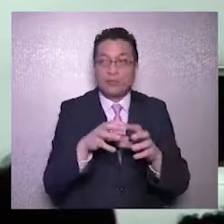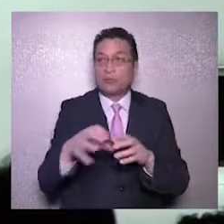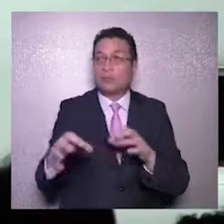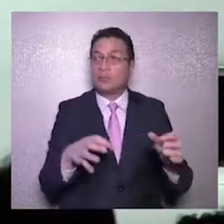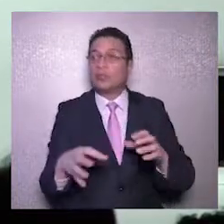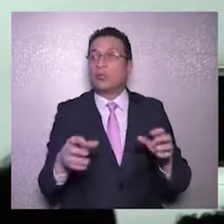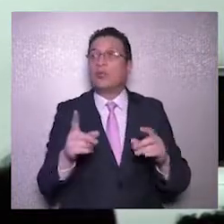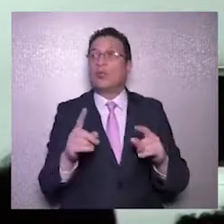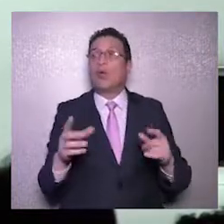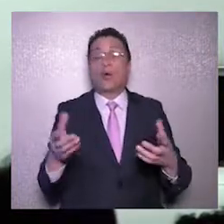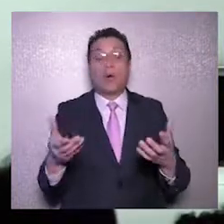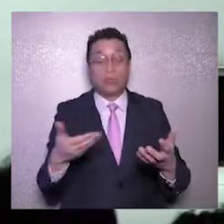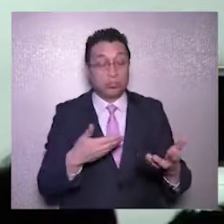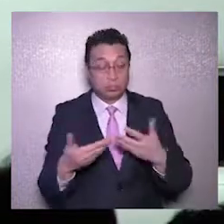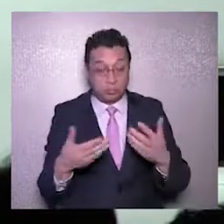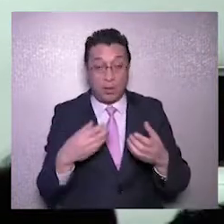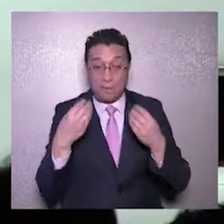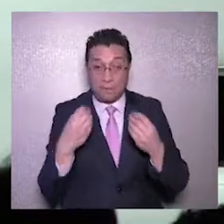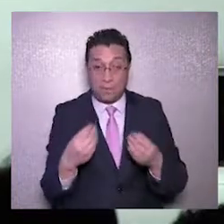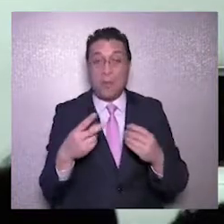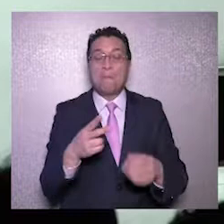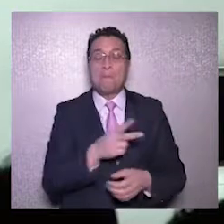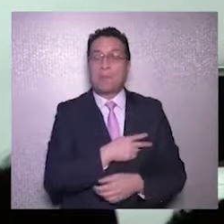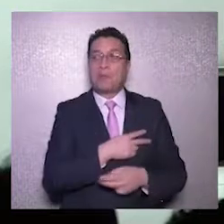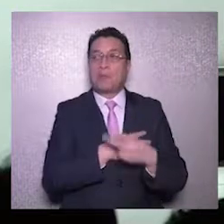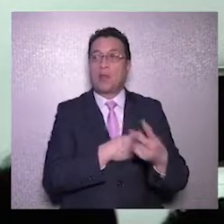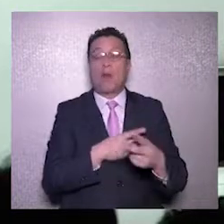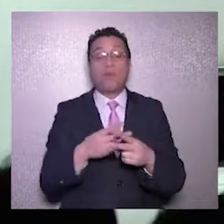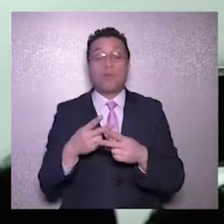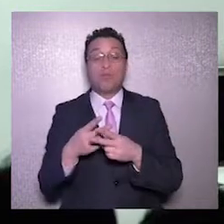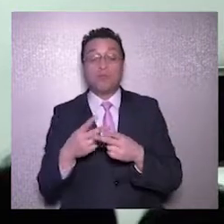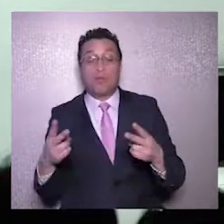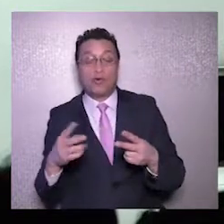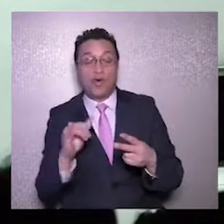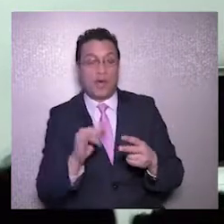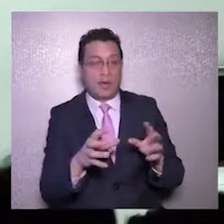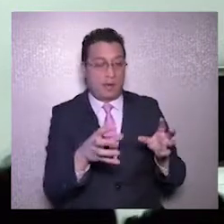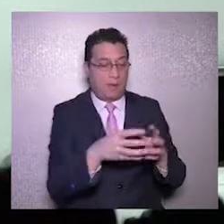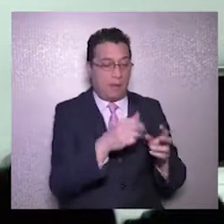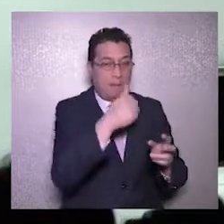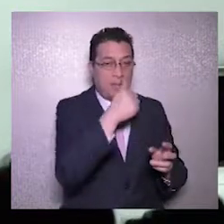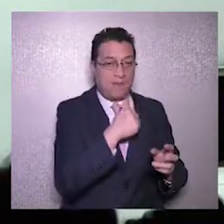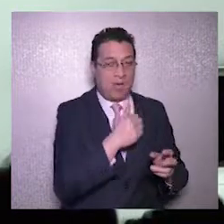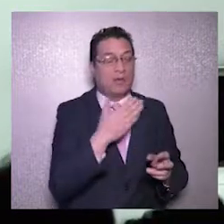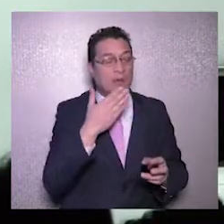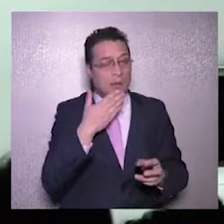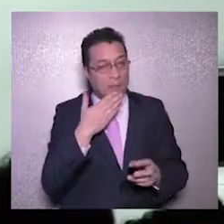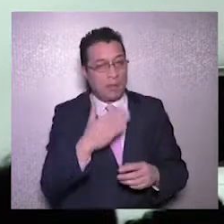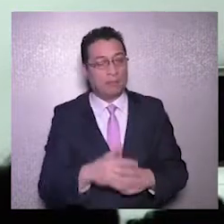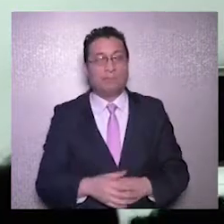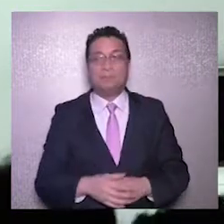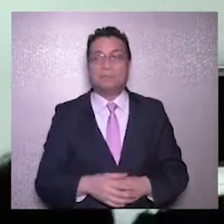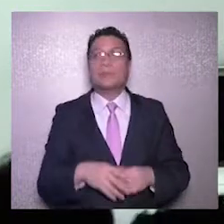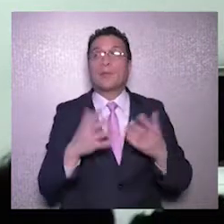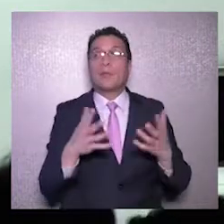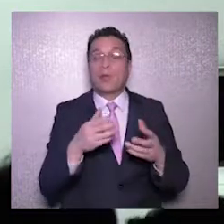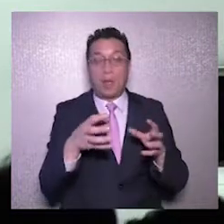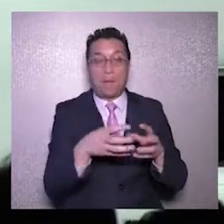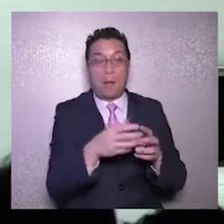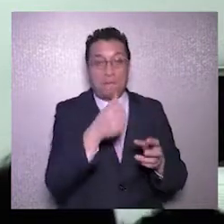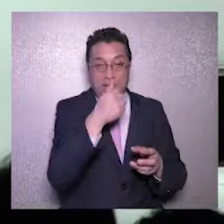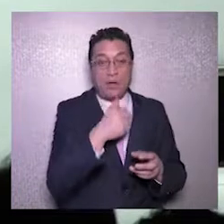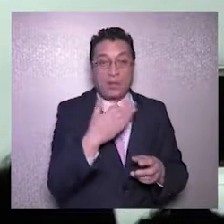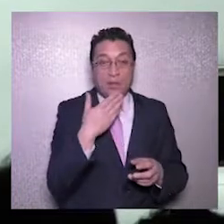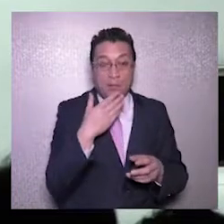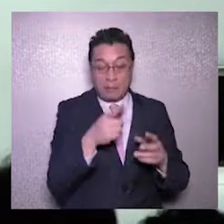que no llega, se ve apremiado. Públicos y privados. Públicos y privados. Porque los privados también son